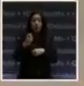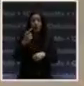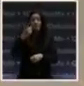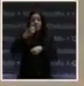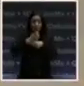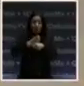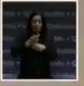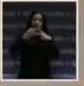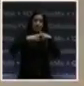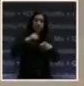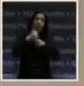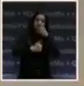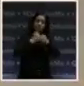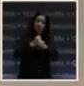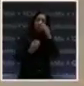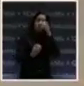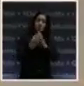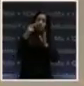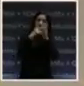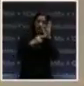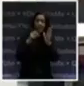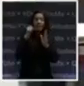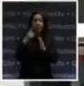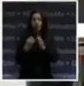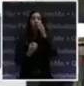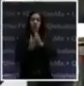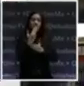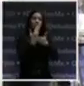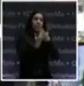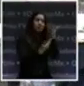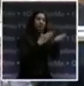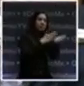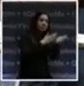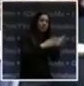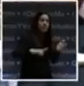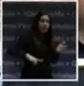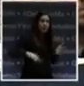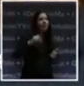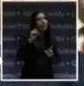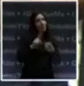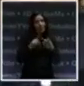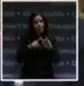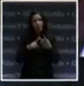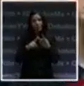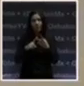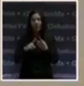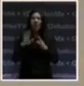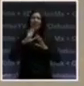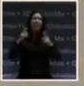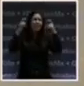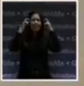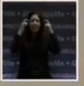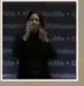nuevas reglas y nuevos trámites que eviten la corrupción. Segundo, ya estuvo bueno de que te traigan de fila en